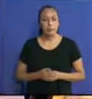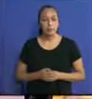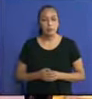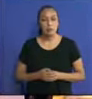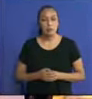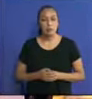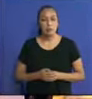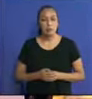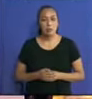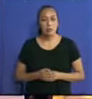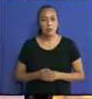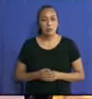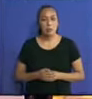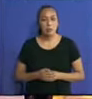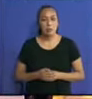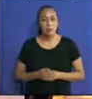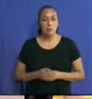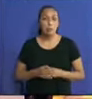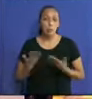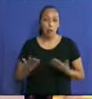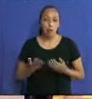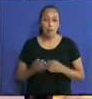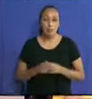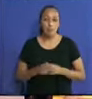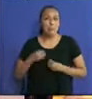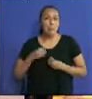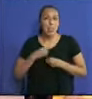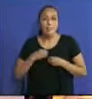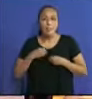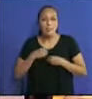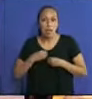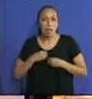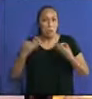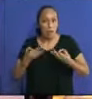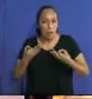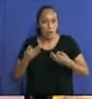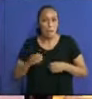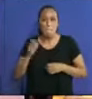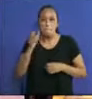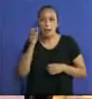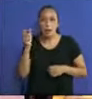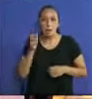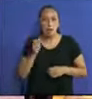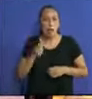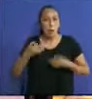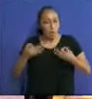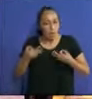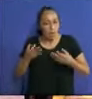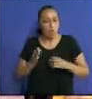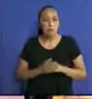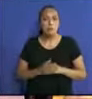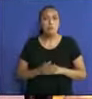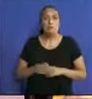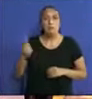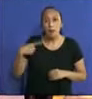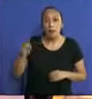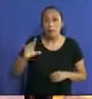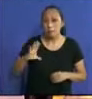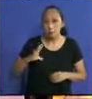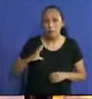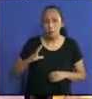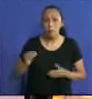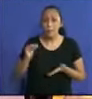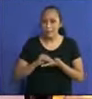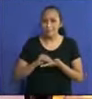palabras y buenos sentimientos. Y diría también que para nosotros los cristianos